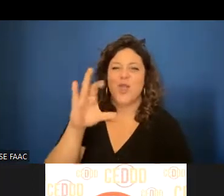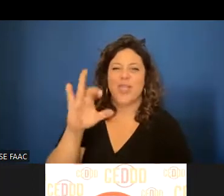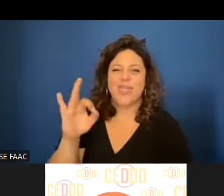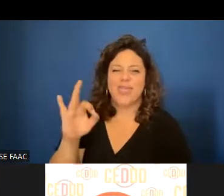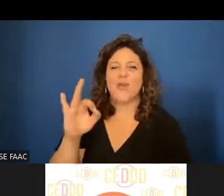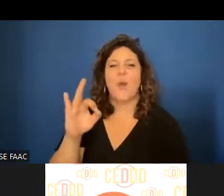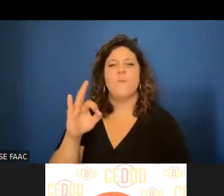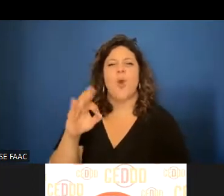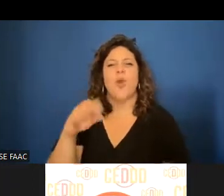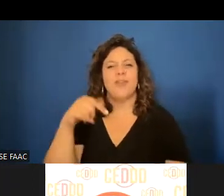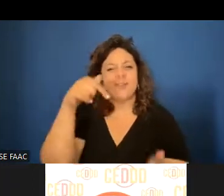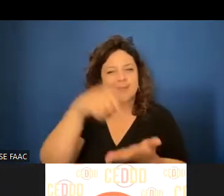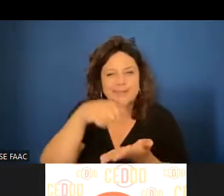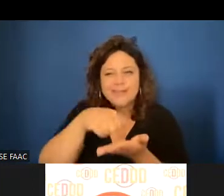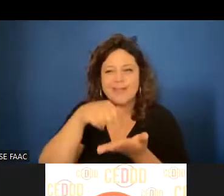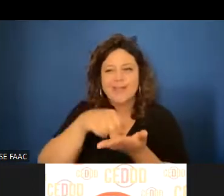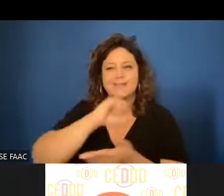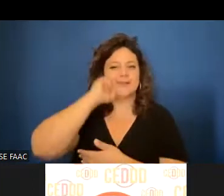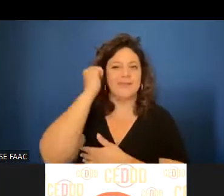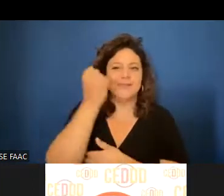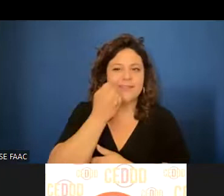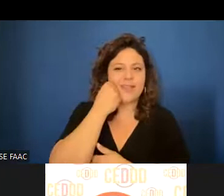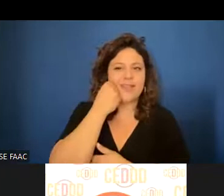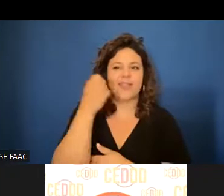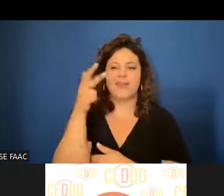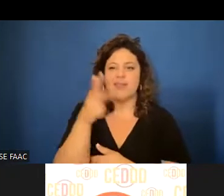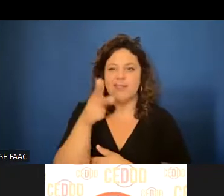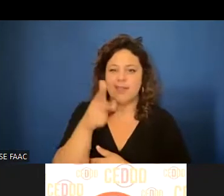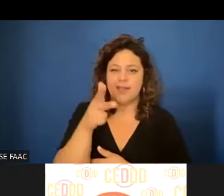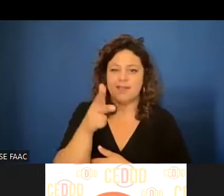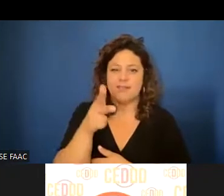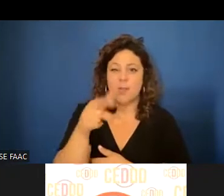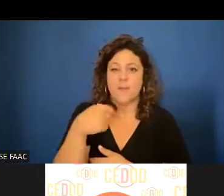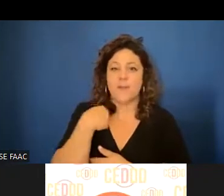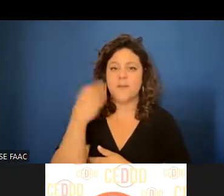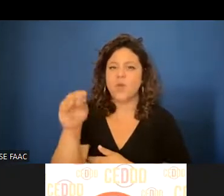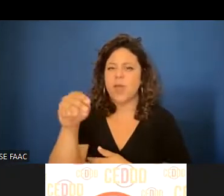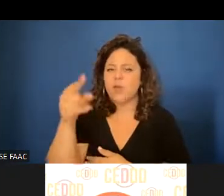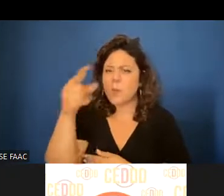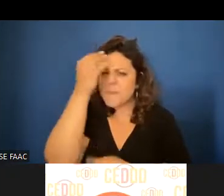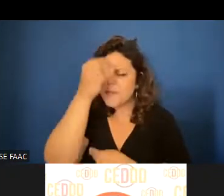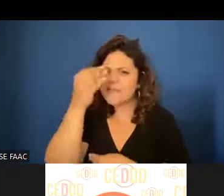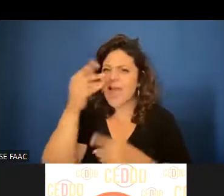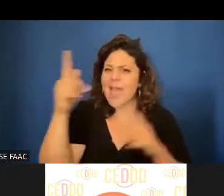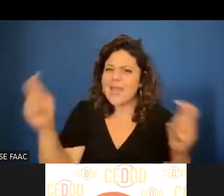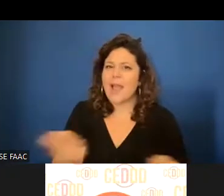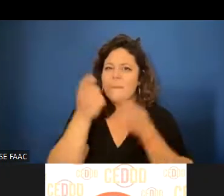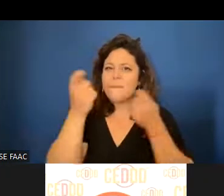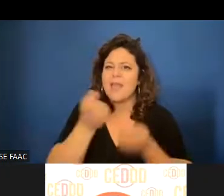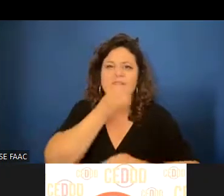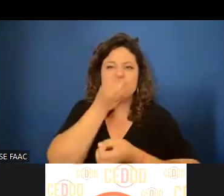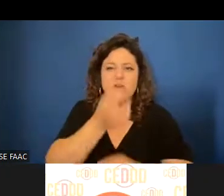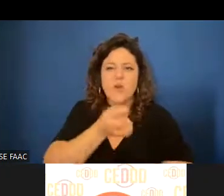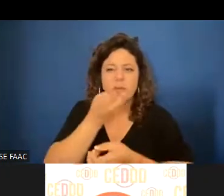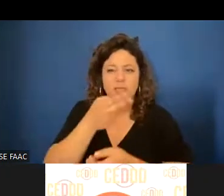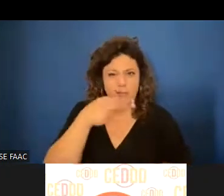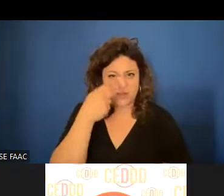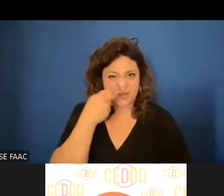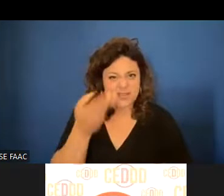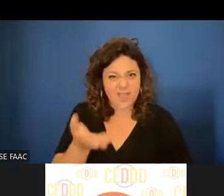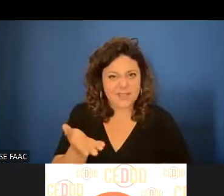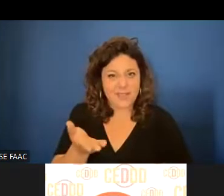muy poca difusión. Creo que esta es una de las primeras jornadas que se están organizando en esta materia, que es la que ha organizado